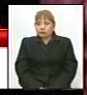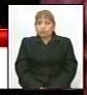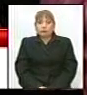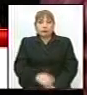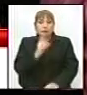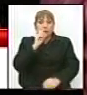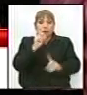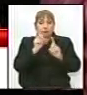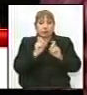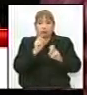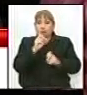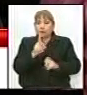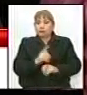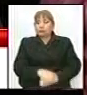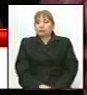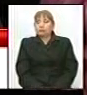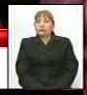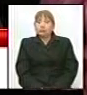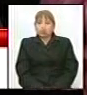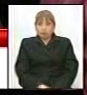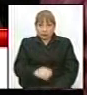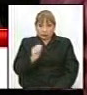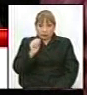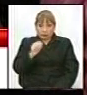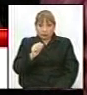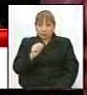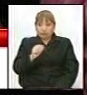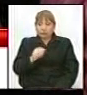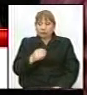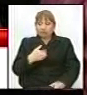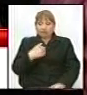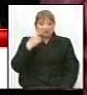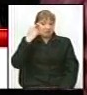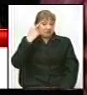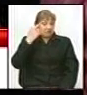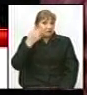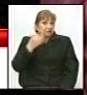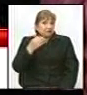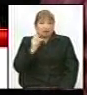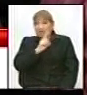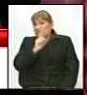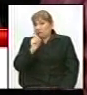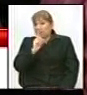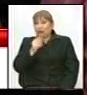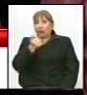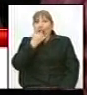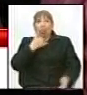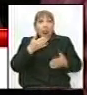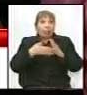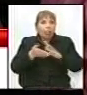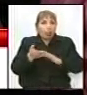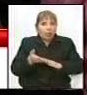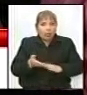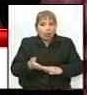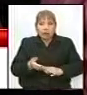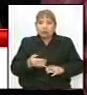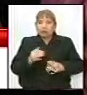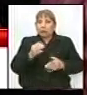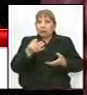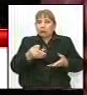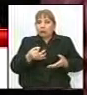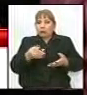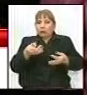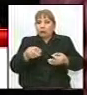Había una pregunta si consideraba que había o no irregularidades sobre